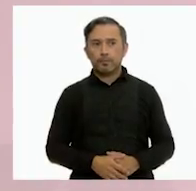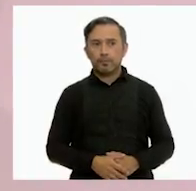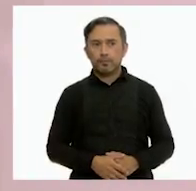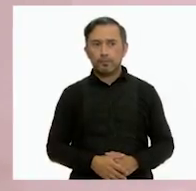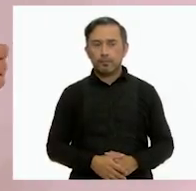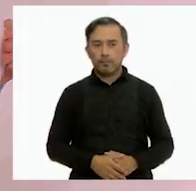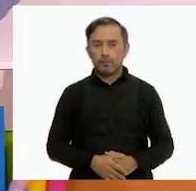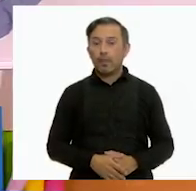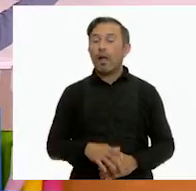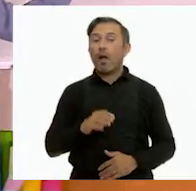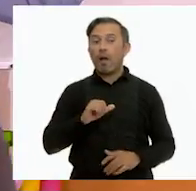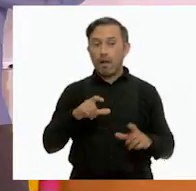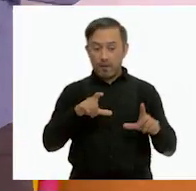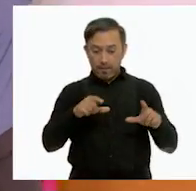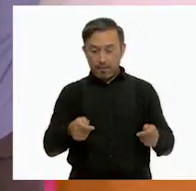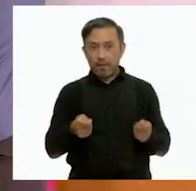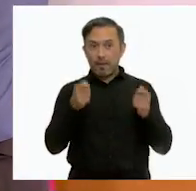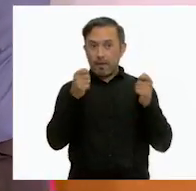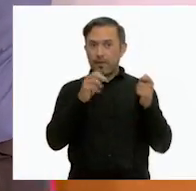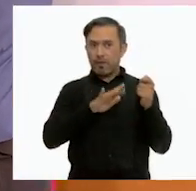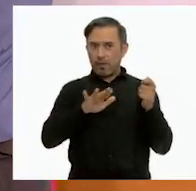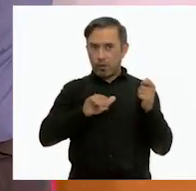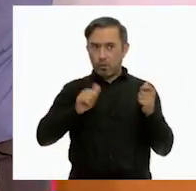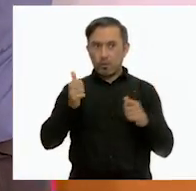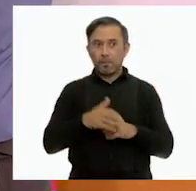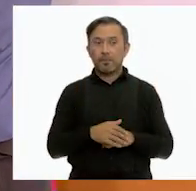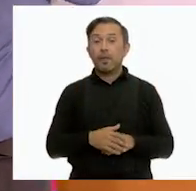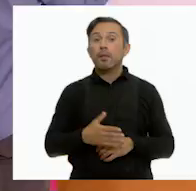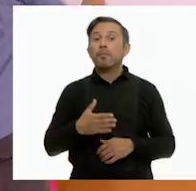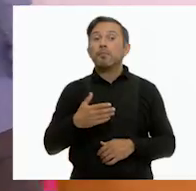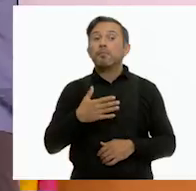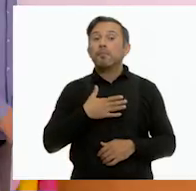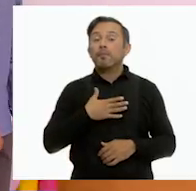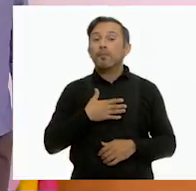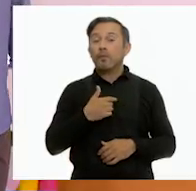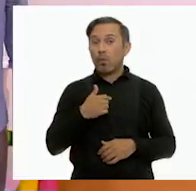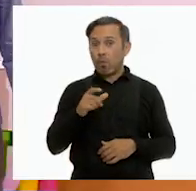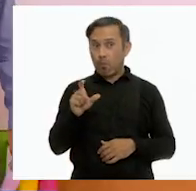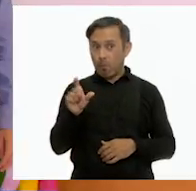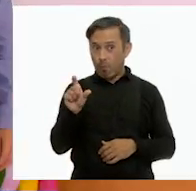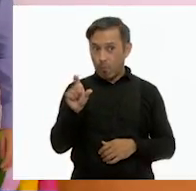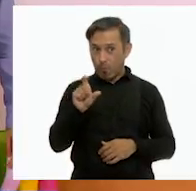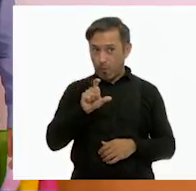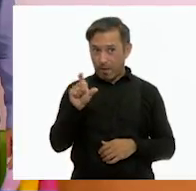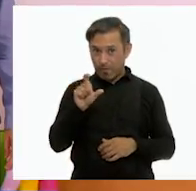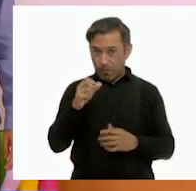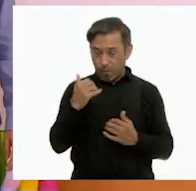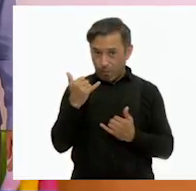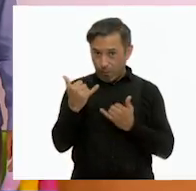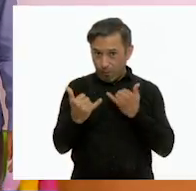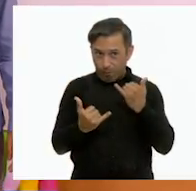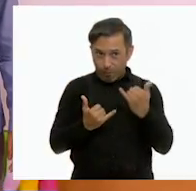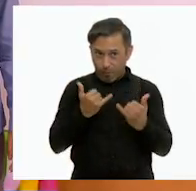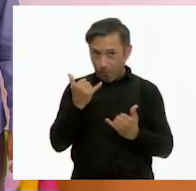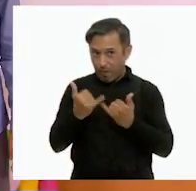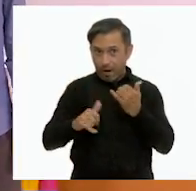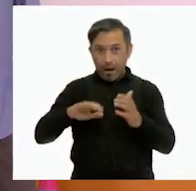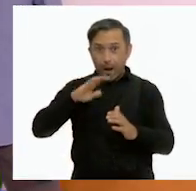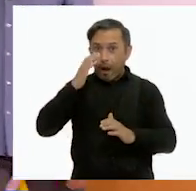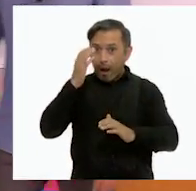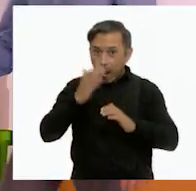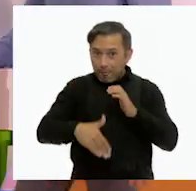Aquí tenemos otra. Levanto mis juguetes después de jugar con